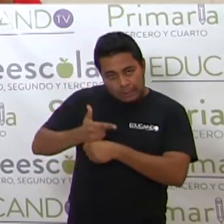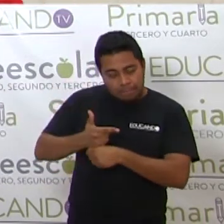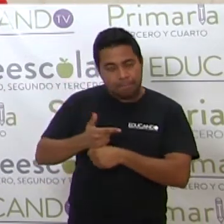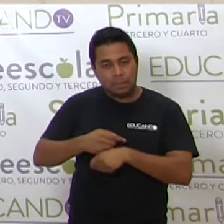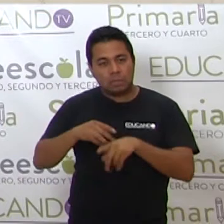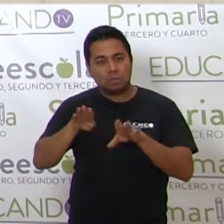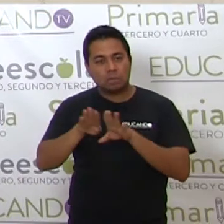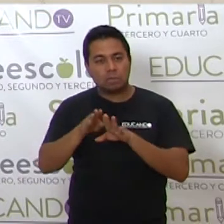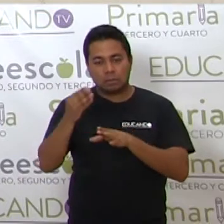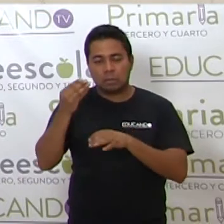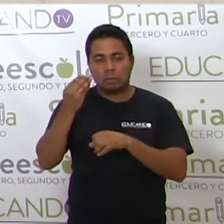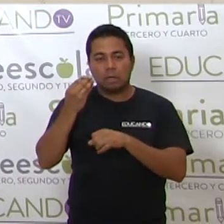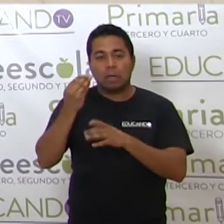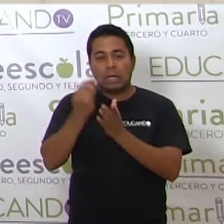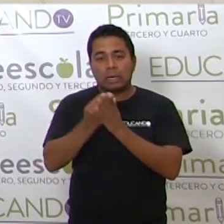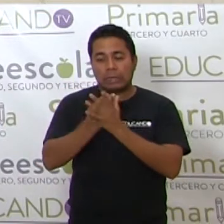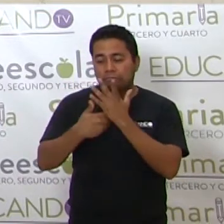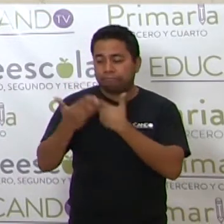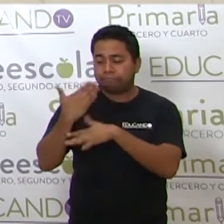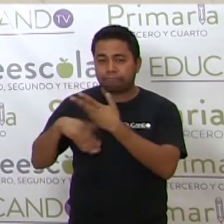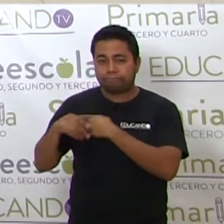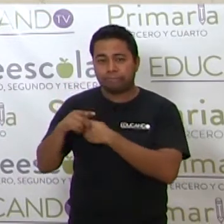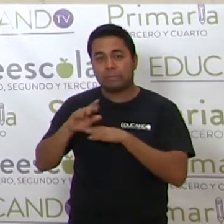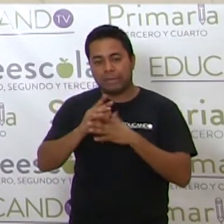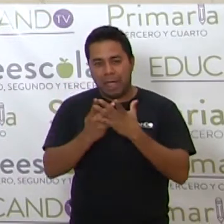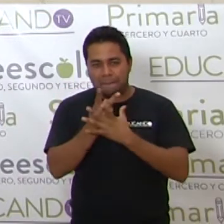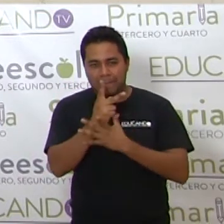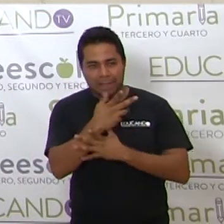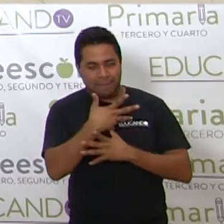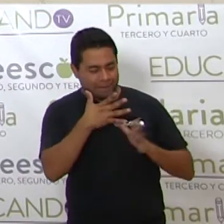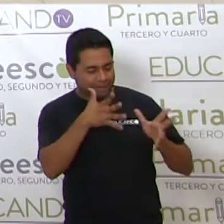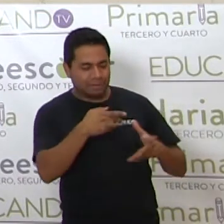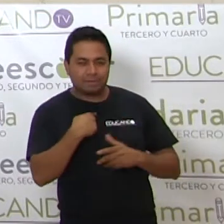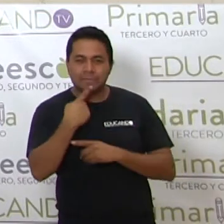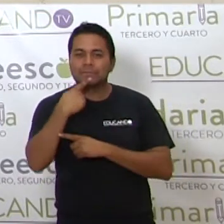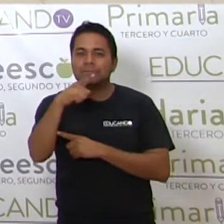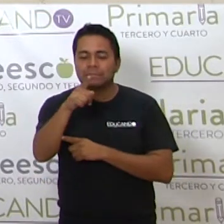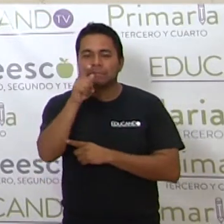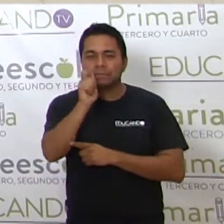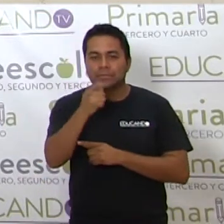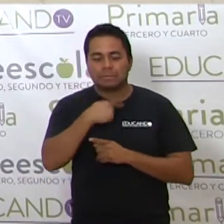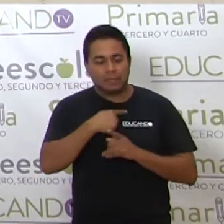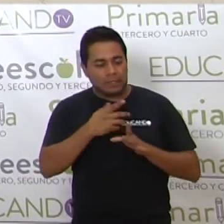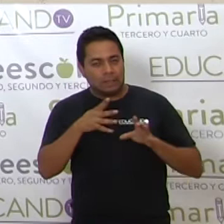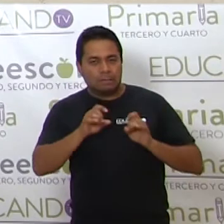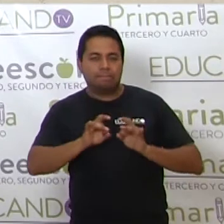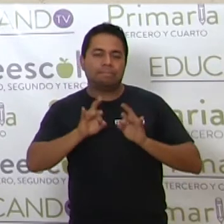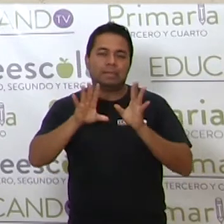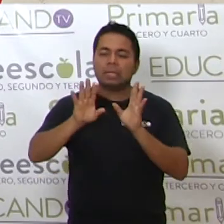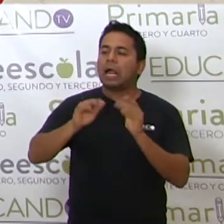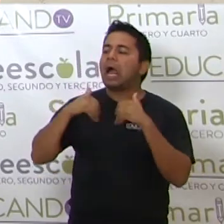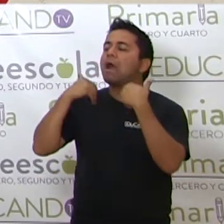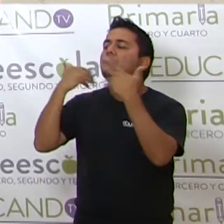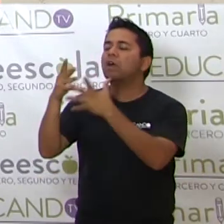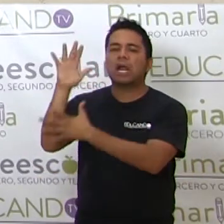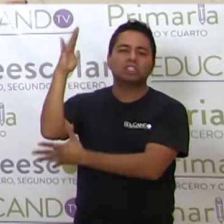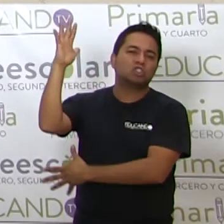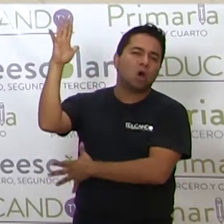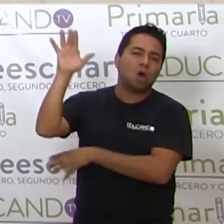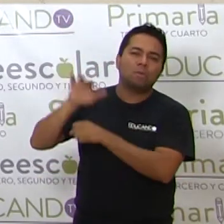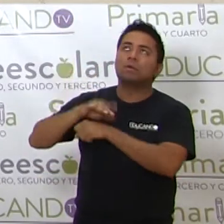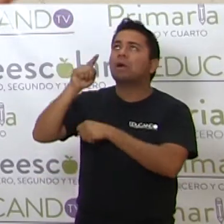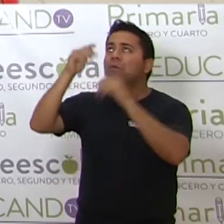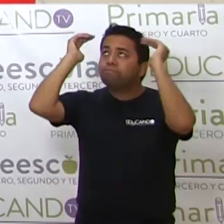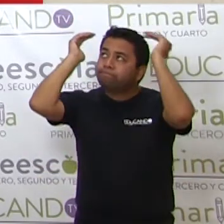desde hace varias sesiones regreso a nuestra planta yo les había comentado que la habíamos tenido que sacar también al sol porque bueno aquí no nos